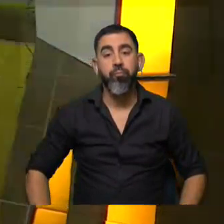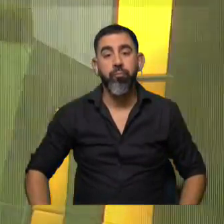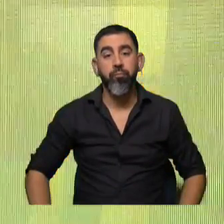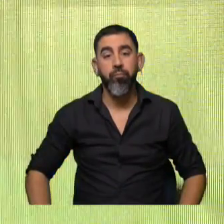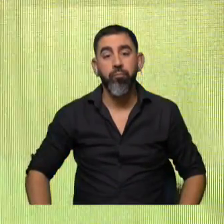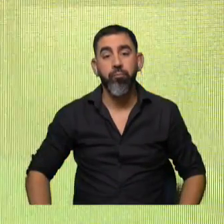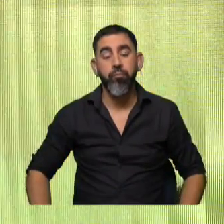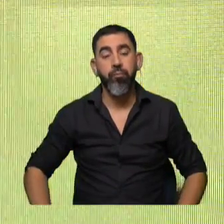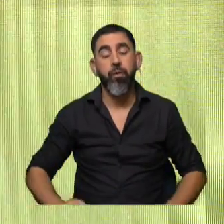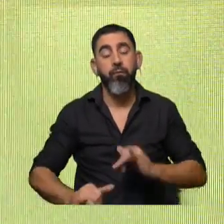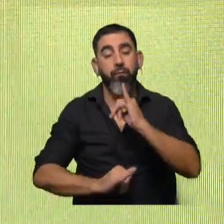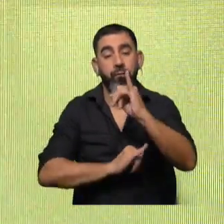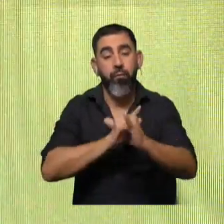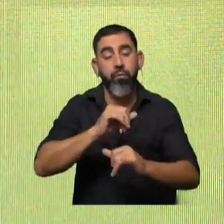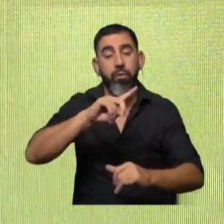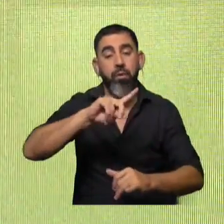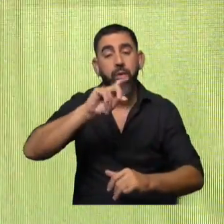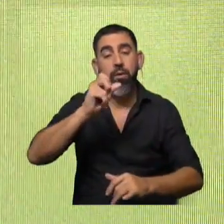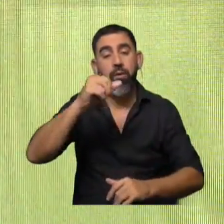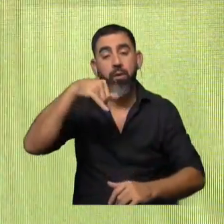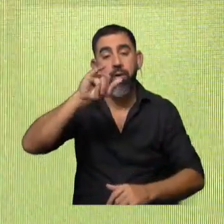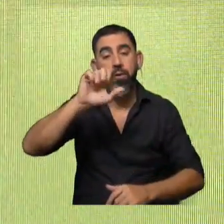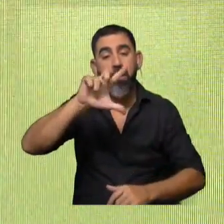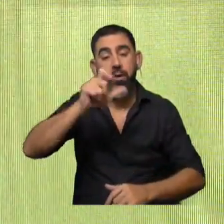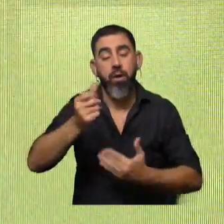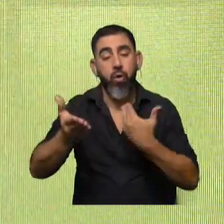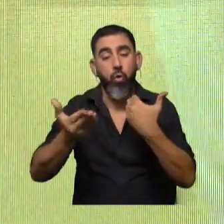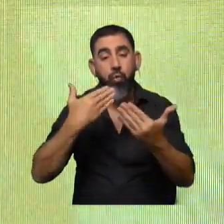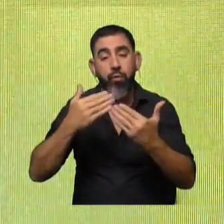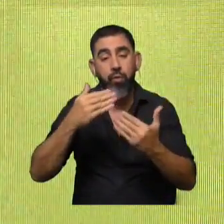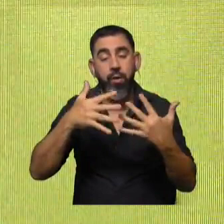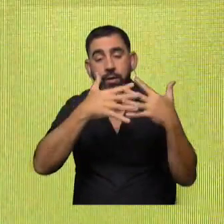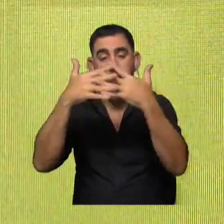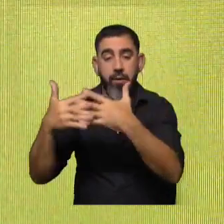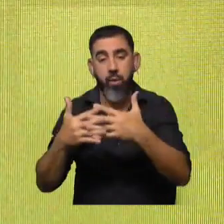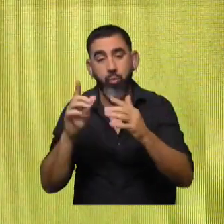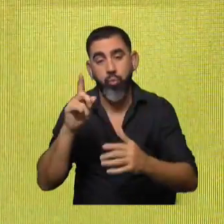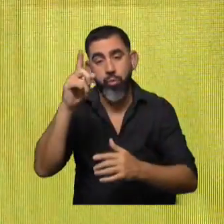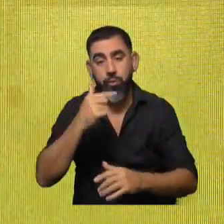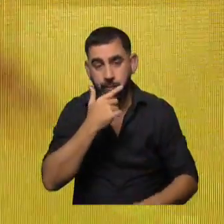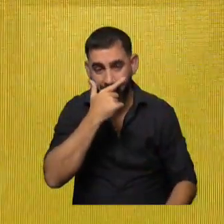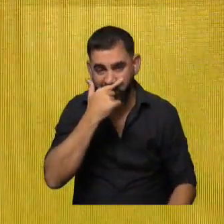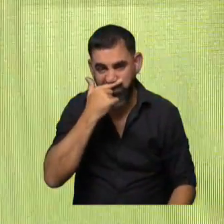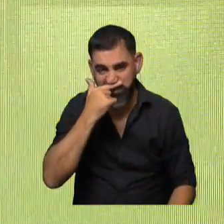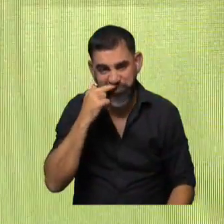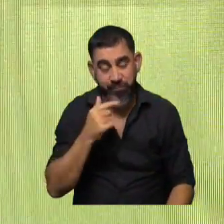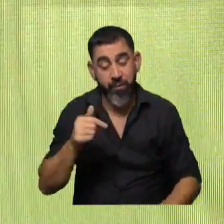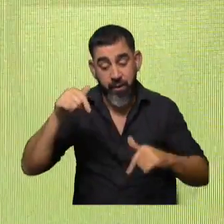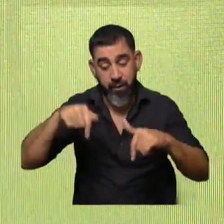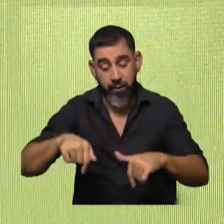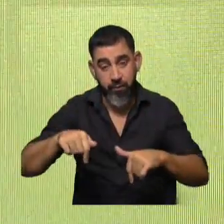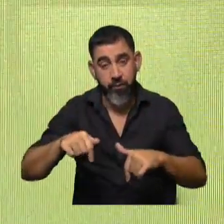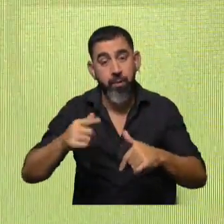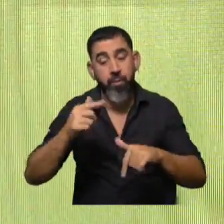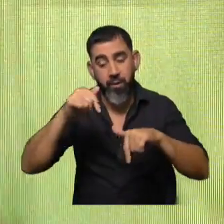Hasta acá este reporte de Daniela Hirschfeld, esta conversación con Nacho Sanguinetti allá en Boston, en Harvard. Y nos venimos para acá,